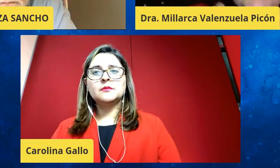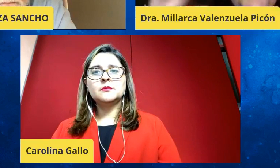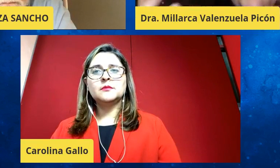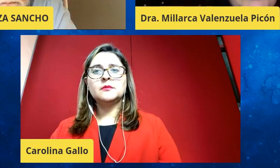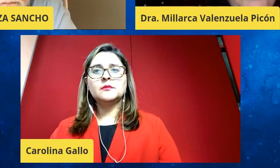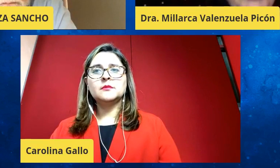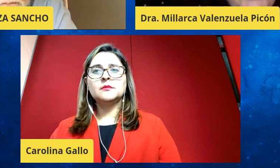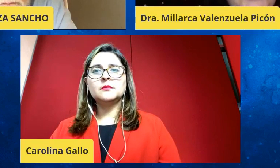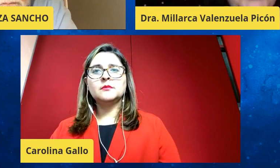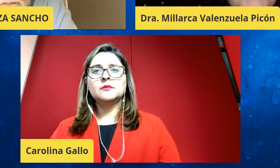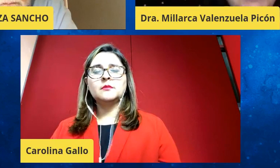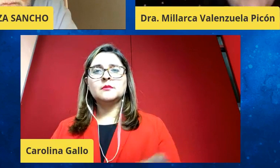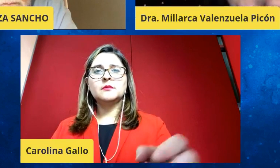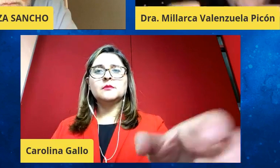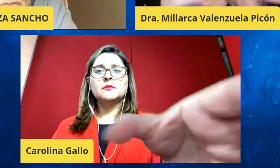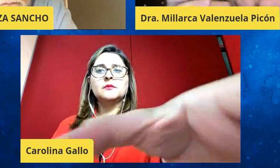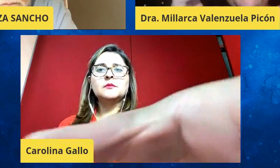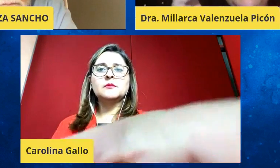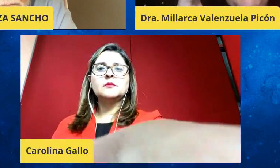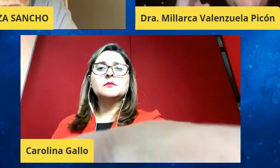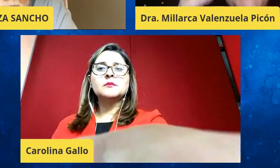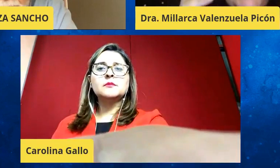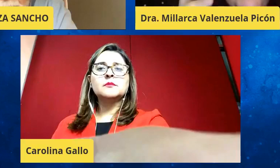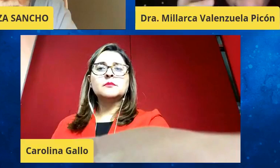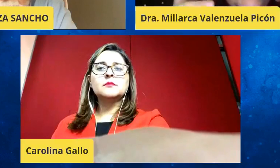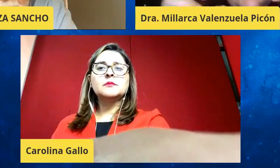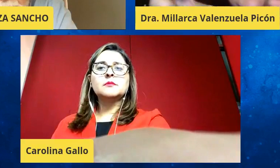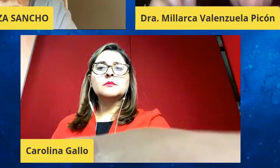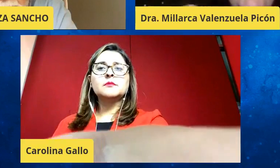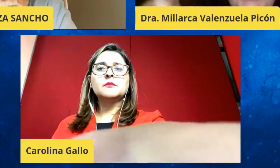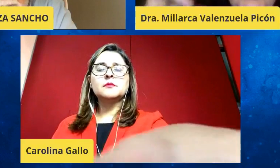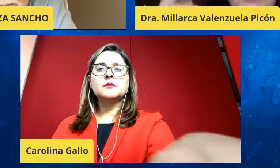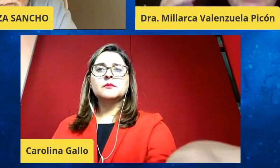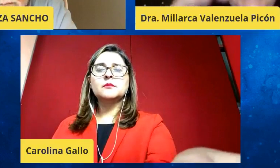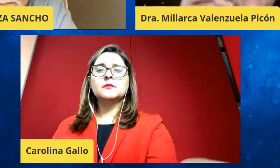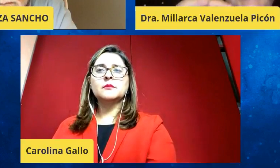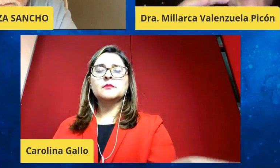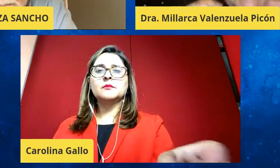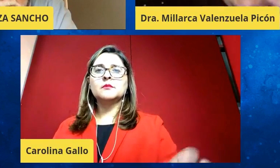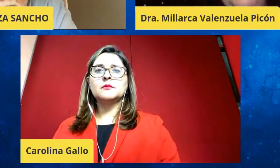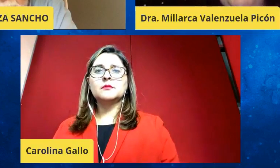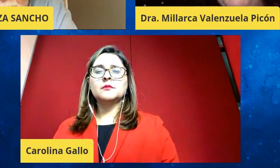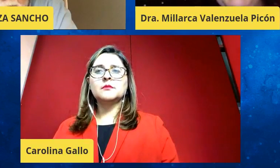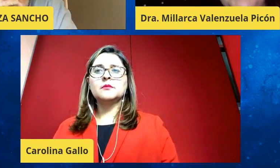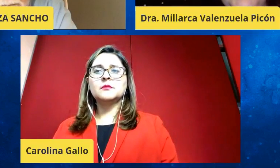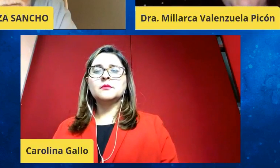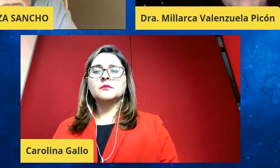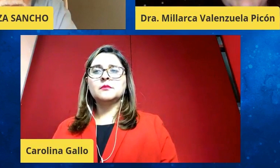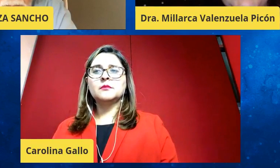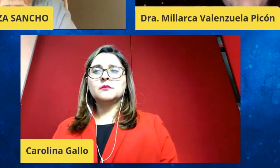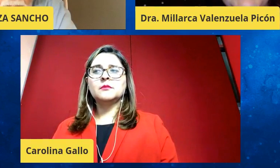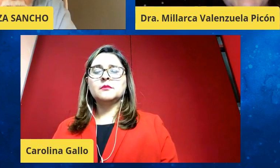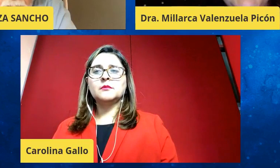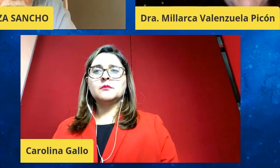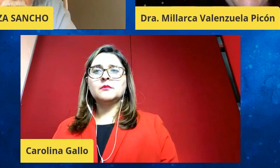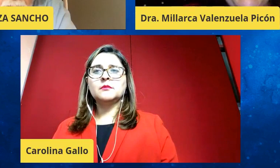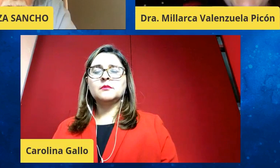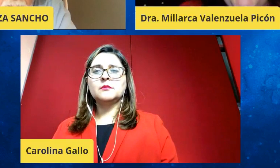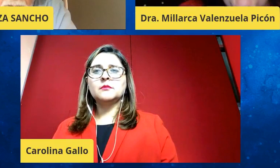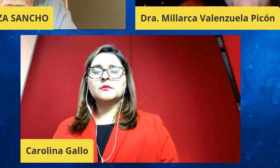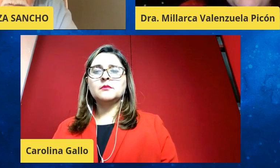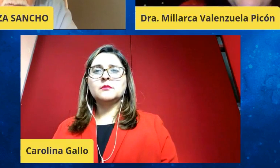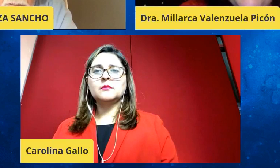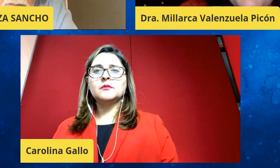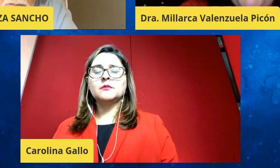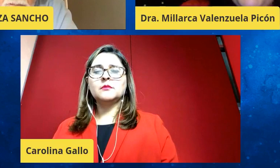si encontramos acá un meteorito marciano, donde tenemos una roca que fue generada en algún momento de la historia del planeta Marte y